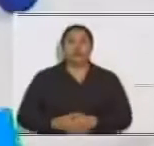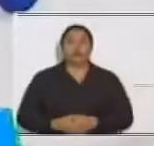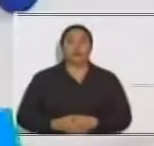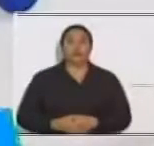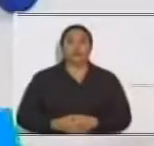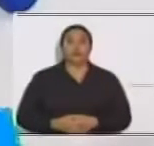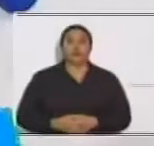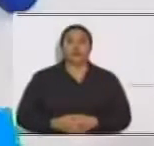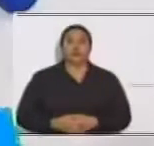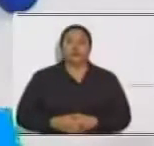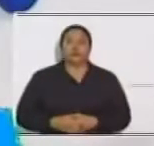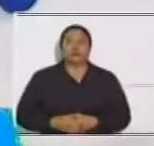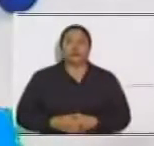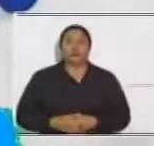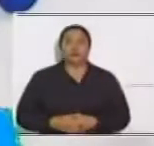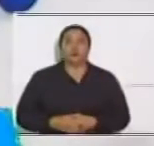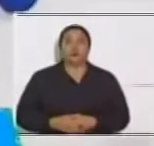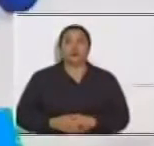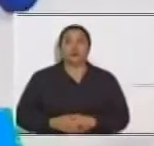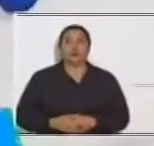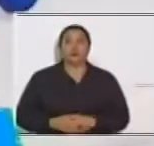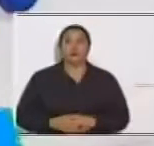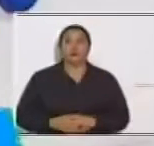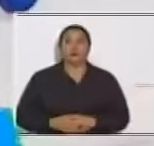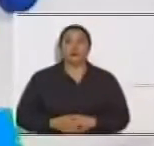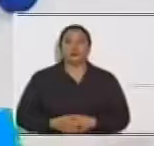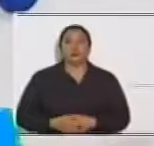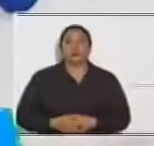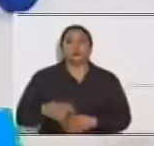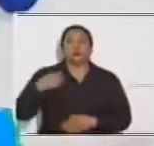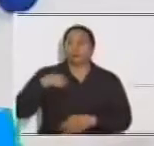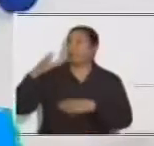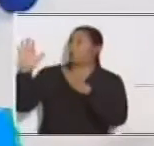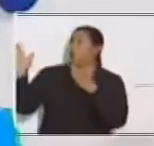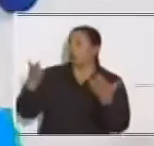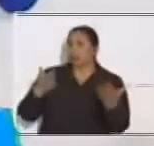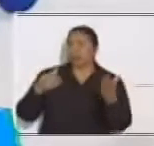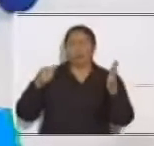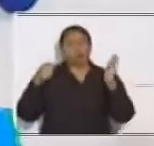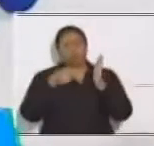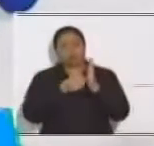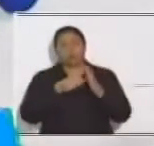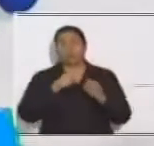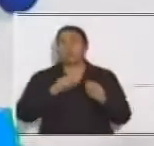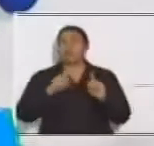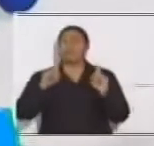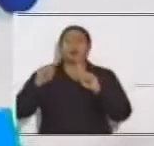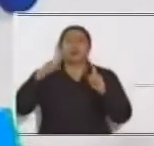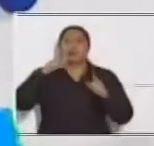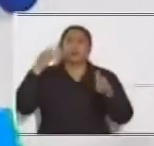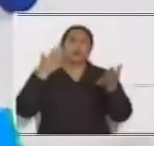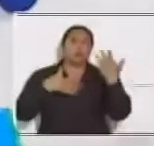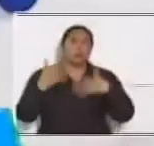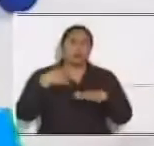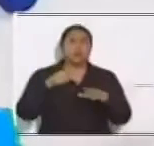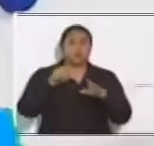que conseguí. Yo conseguí estas de colores, ustedes pueden haber conseguido otras,